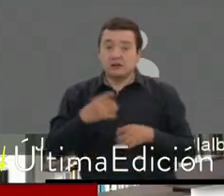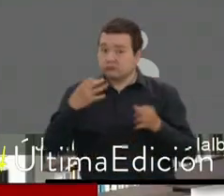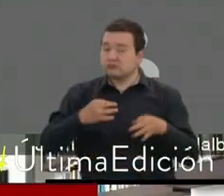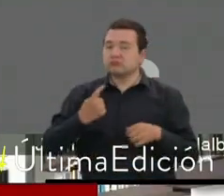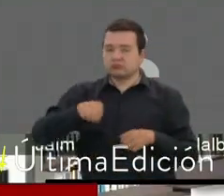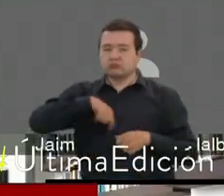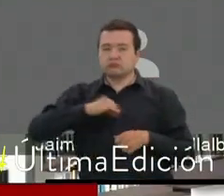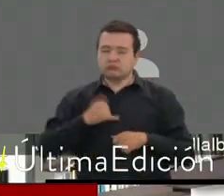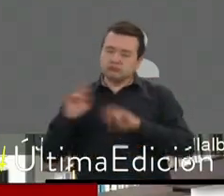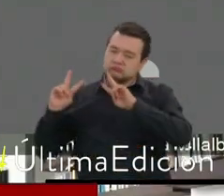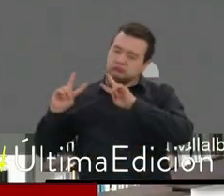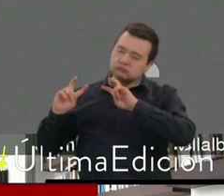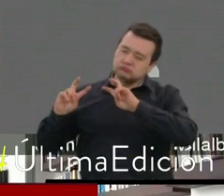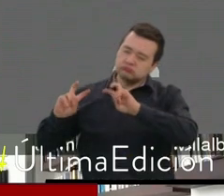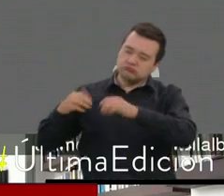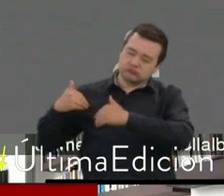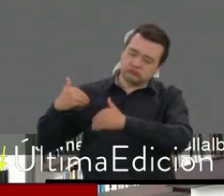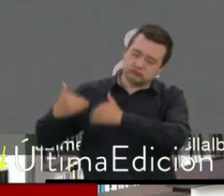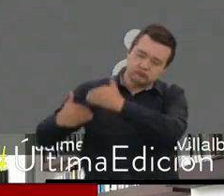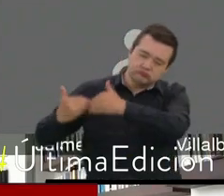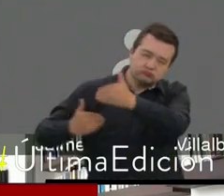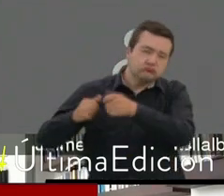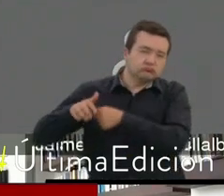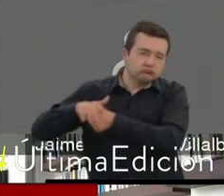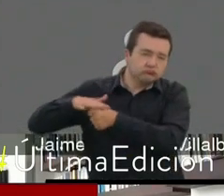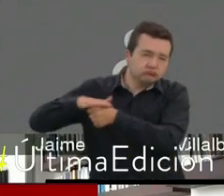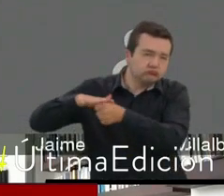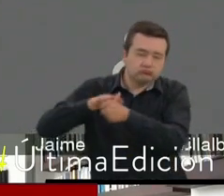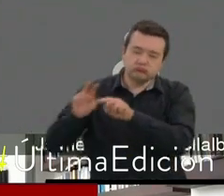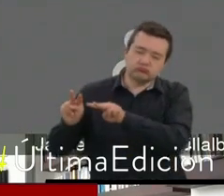hacen precisar o nos hacen concluir